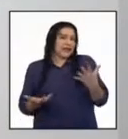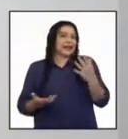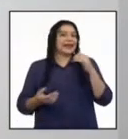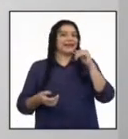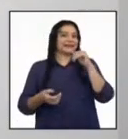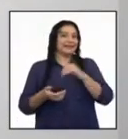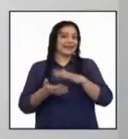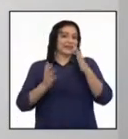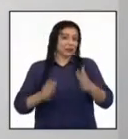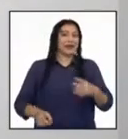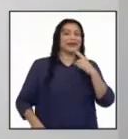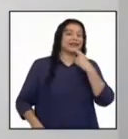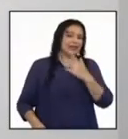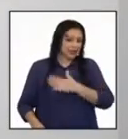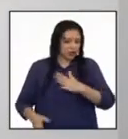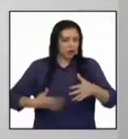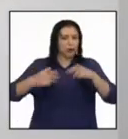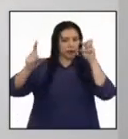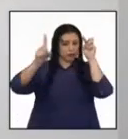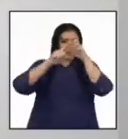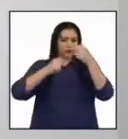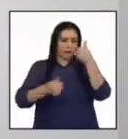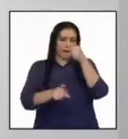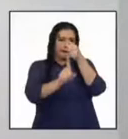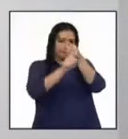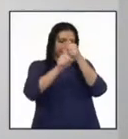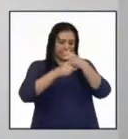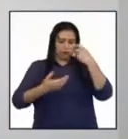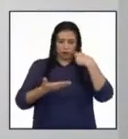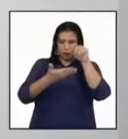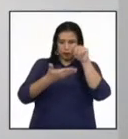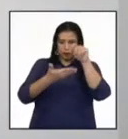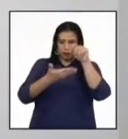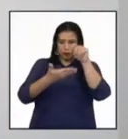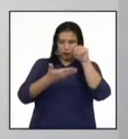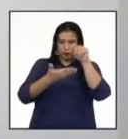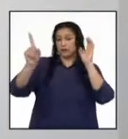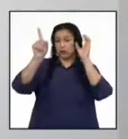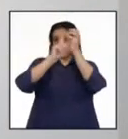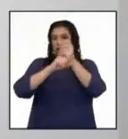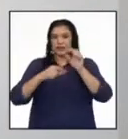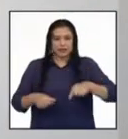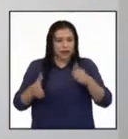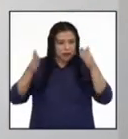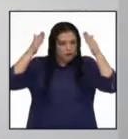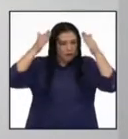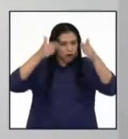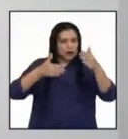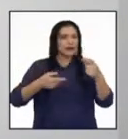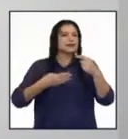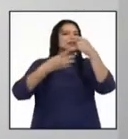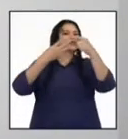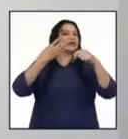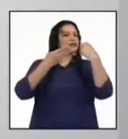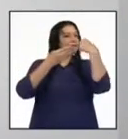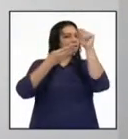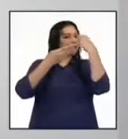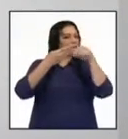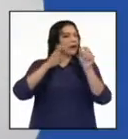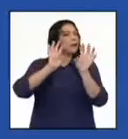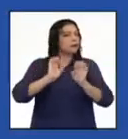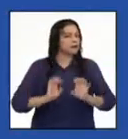logren su propósito, se autoevalúen y alcancen su reto, deben enfocarse en los siguientes criterios